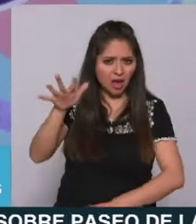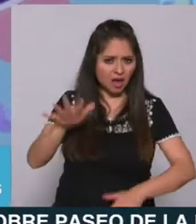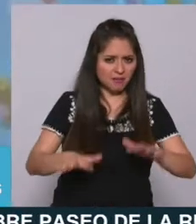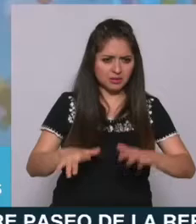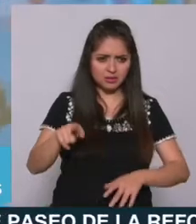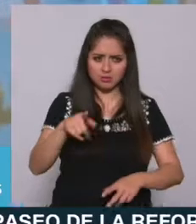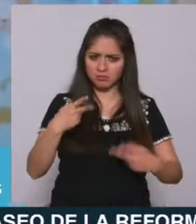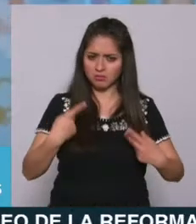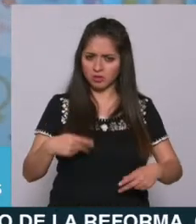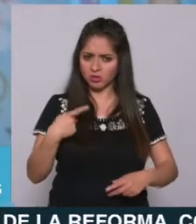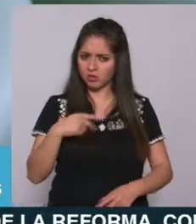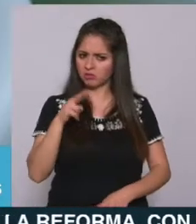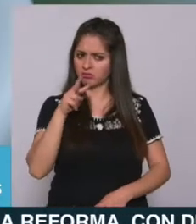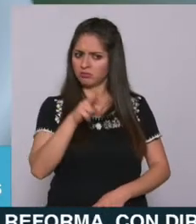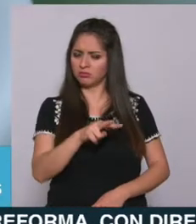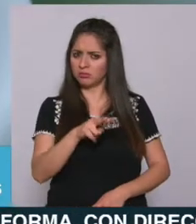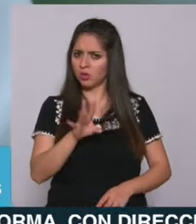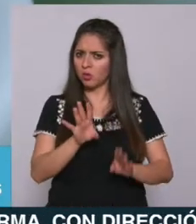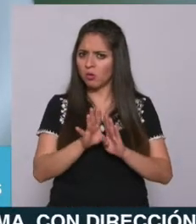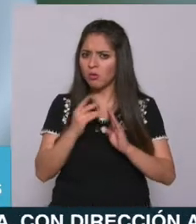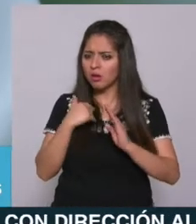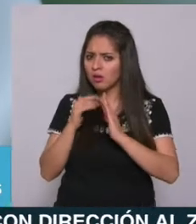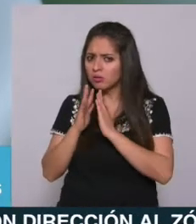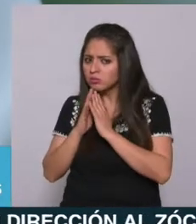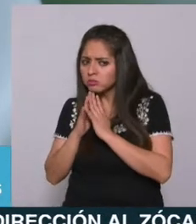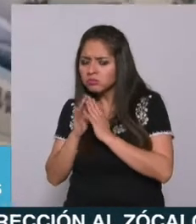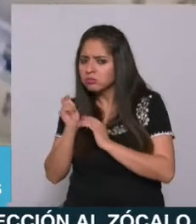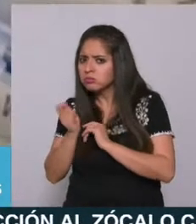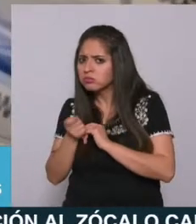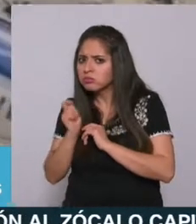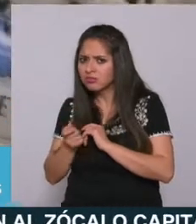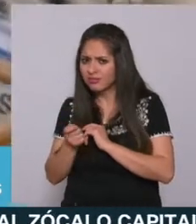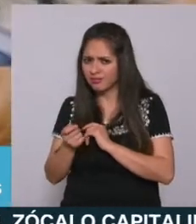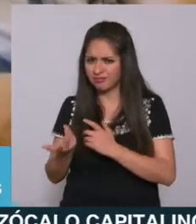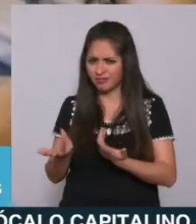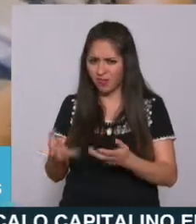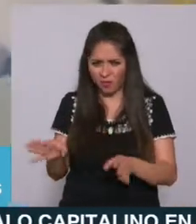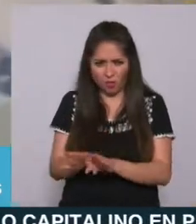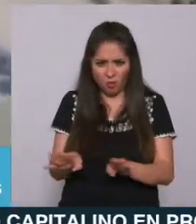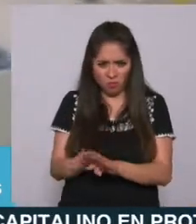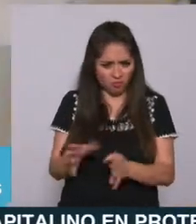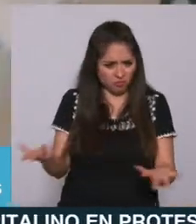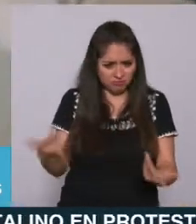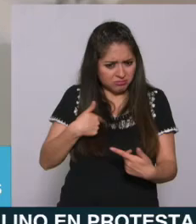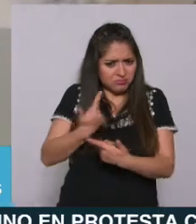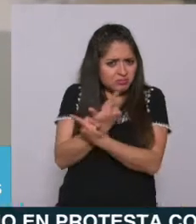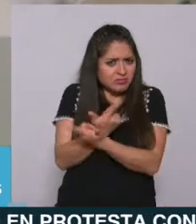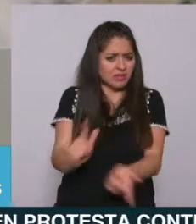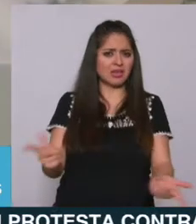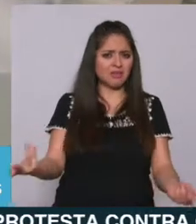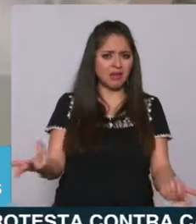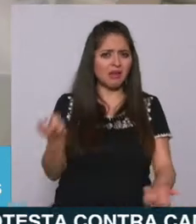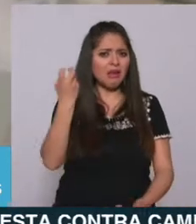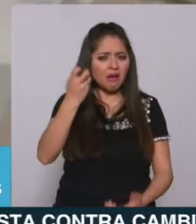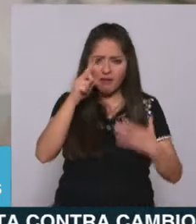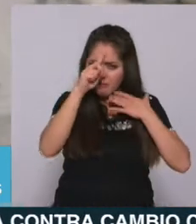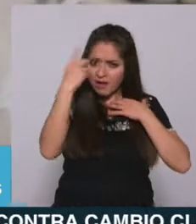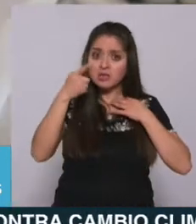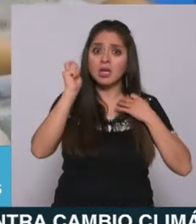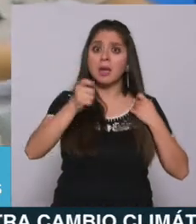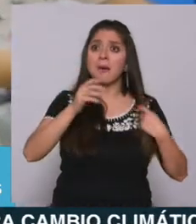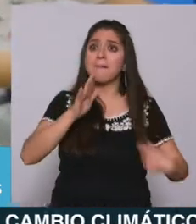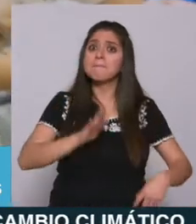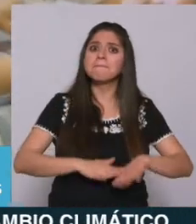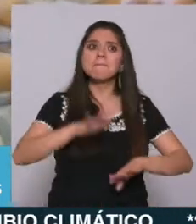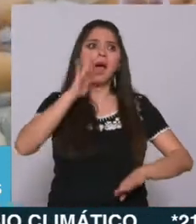serie de miradas y de cuchicheos que no hay necesidad de pasar por eso. Esto es así de sencillo, no se está pidiendo nada más,